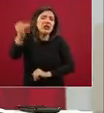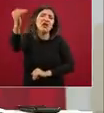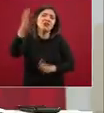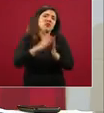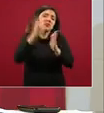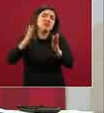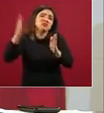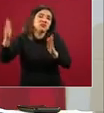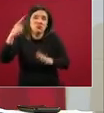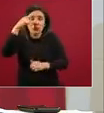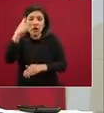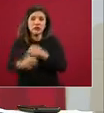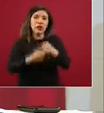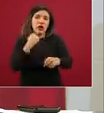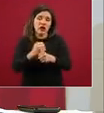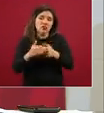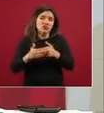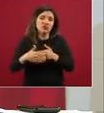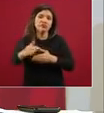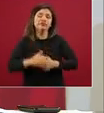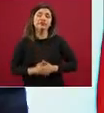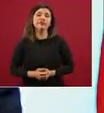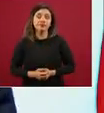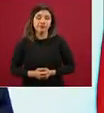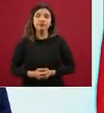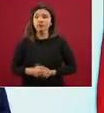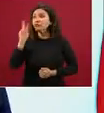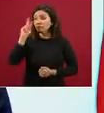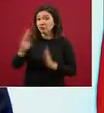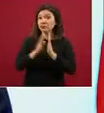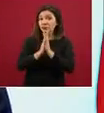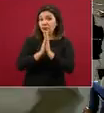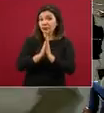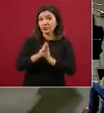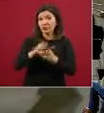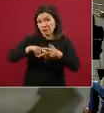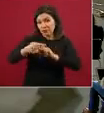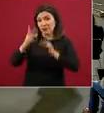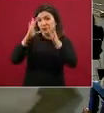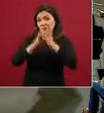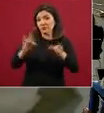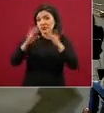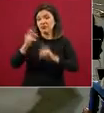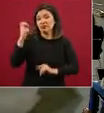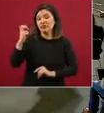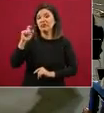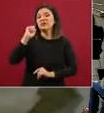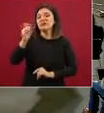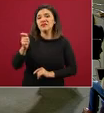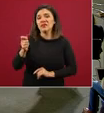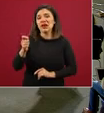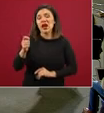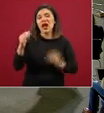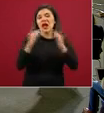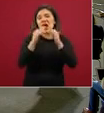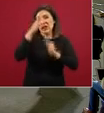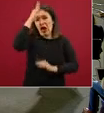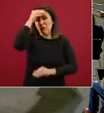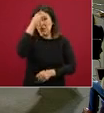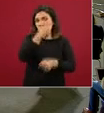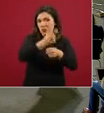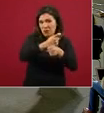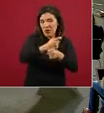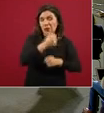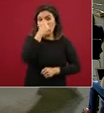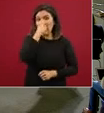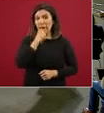necesario durante el ciclo escolar. Por favor, Marcos, ¿nos puedes conversar sobre Aprende en Casa 1 con